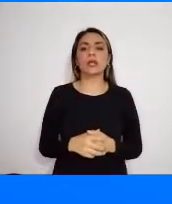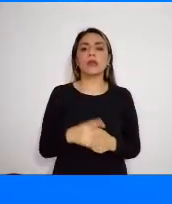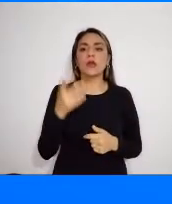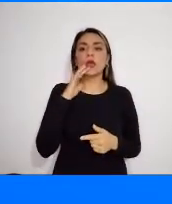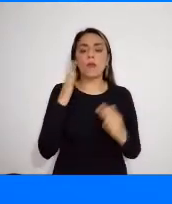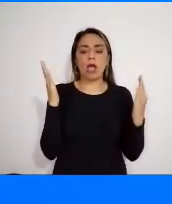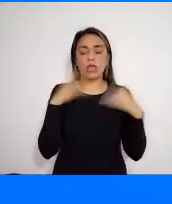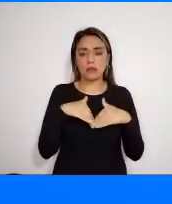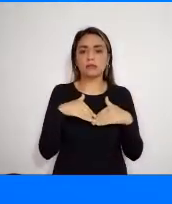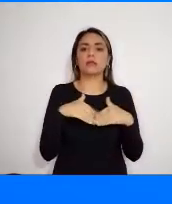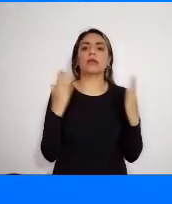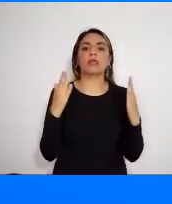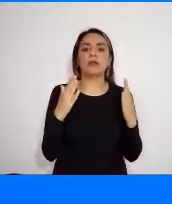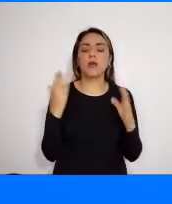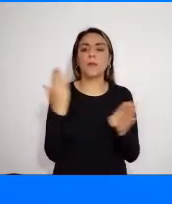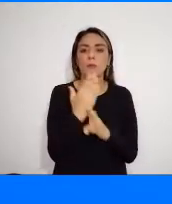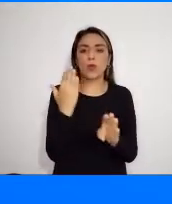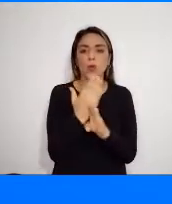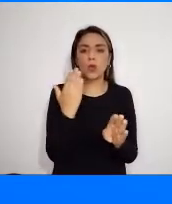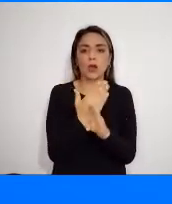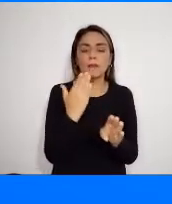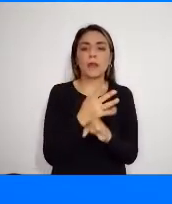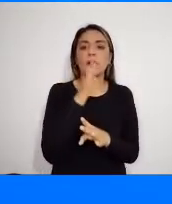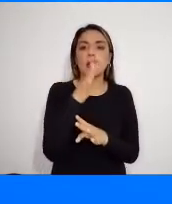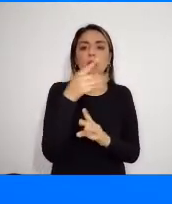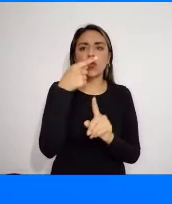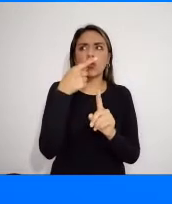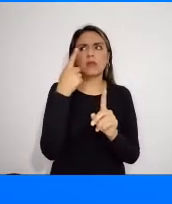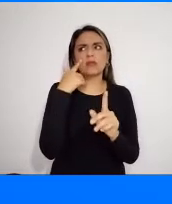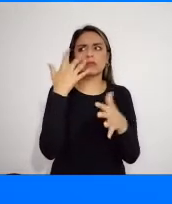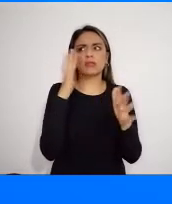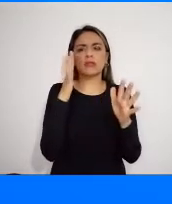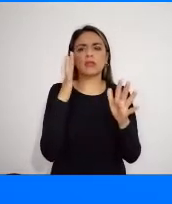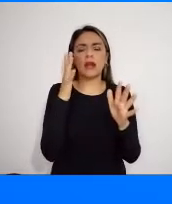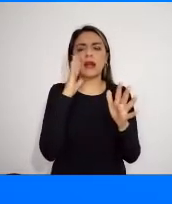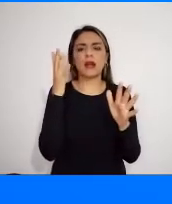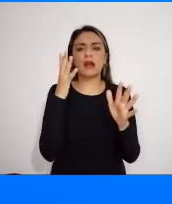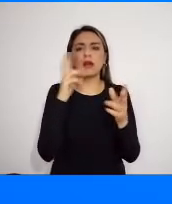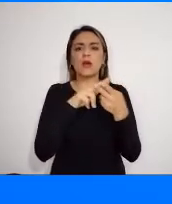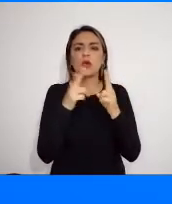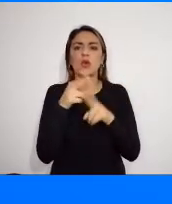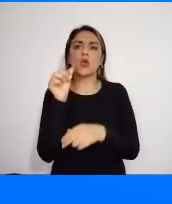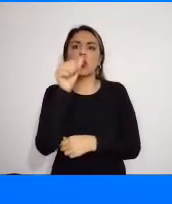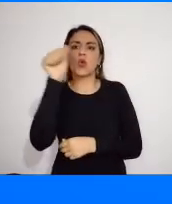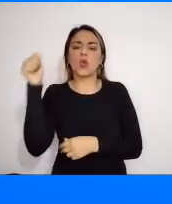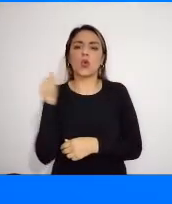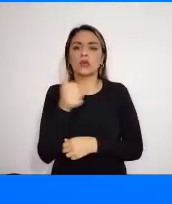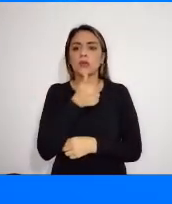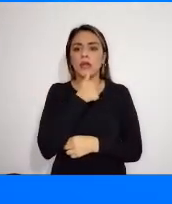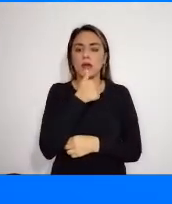sedimentación, problemas de sedimentación al mezclar el fondo con el resto del agua.